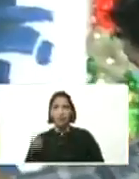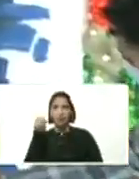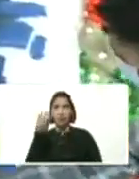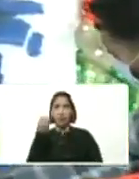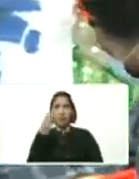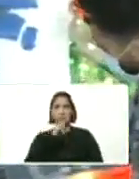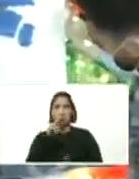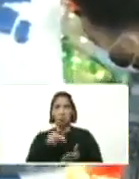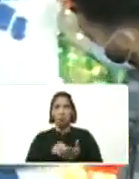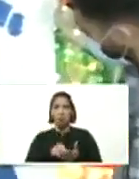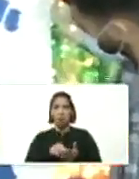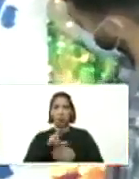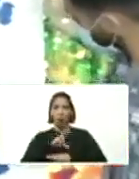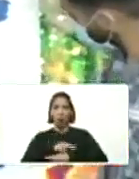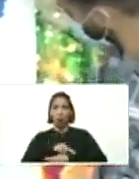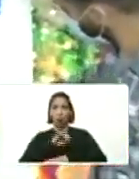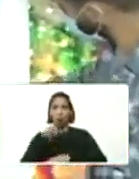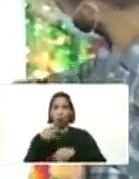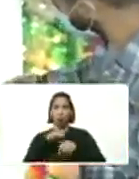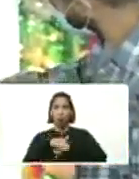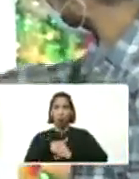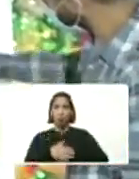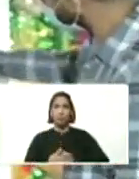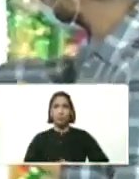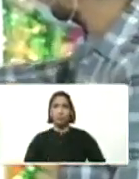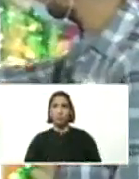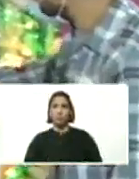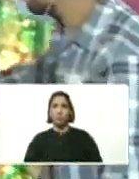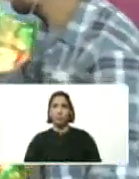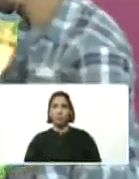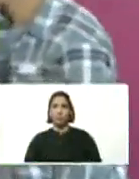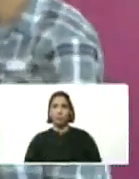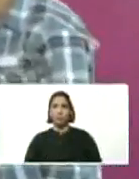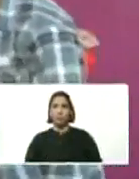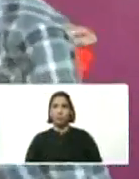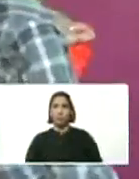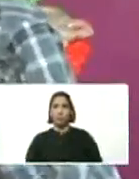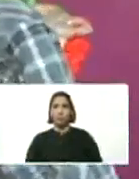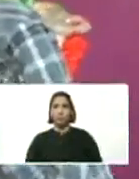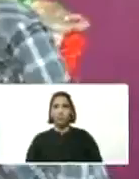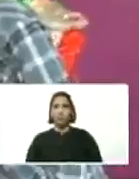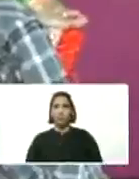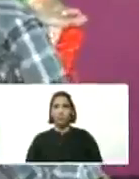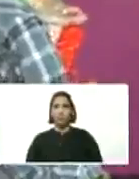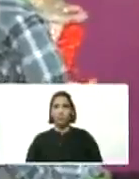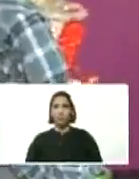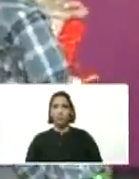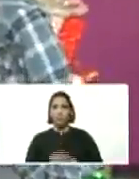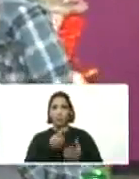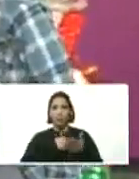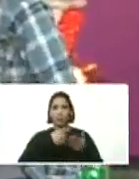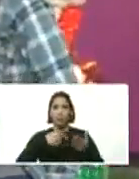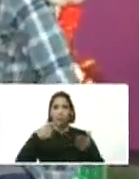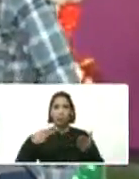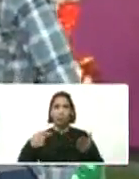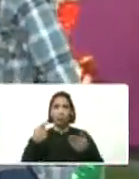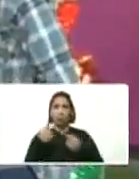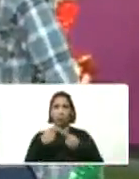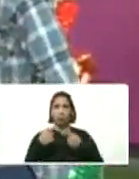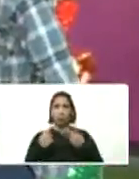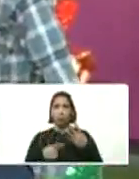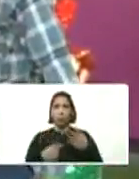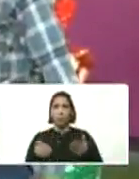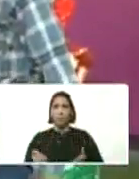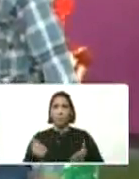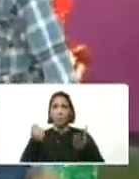Nacional, doctor Jorge Rodríguez, quien es poeta, escritor, laureado con varios premios, incluyendo